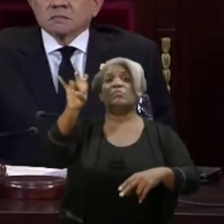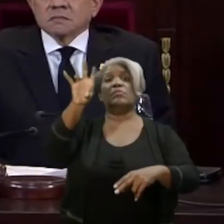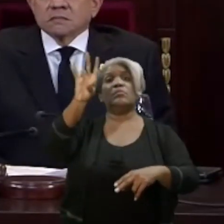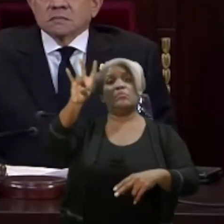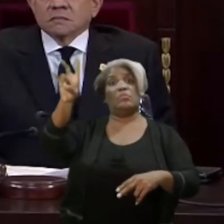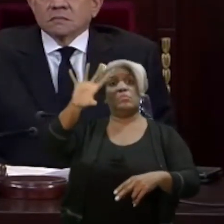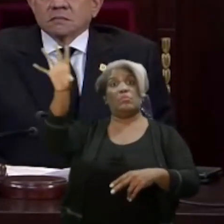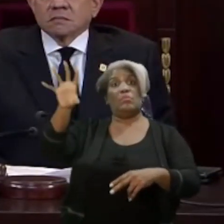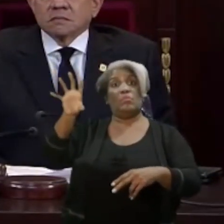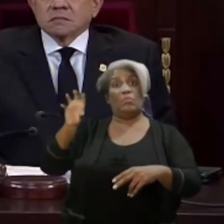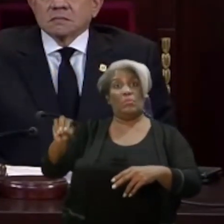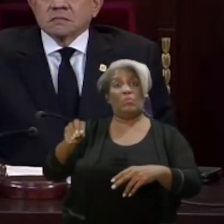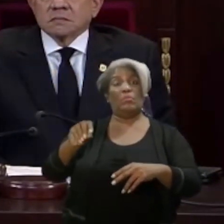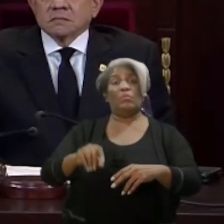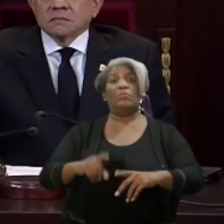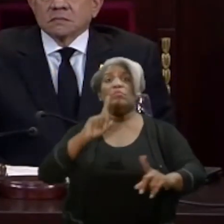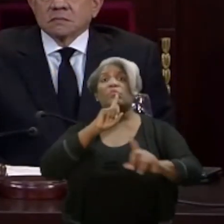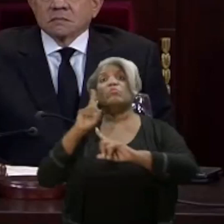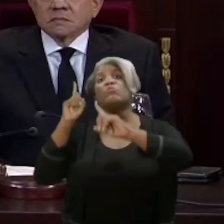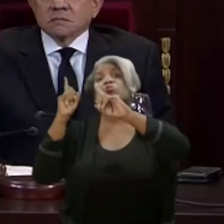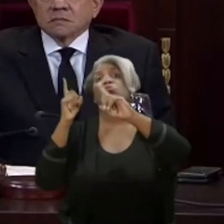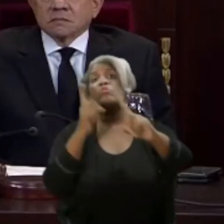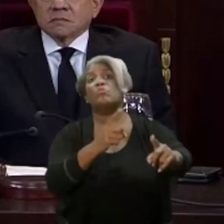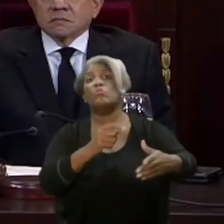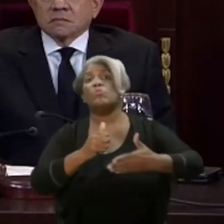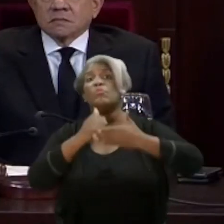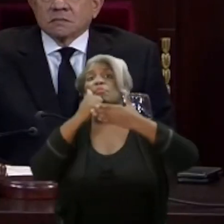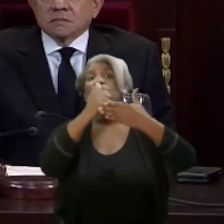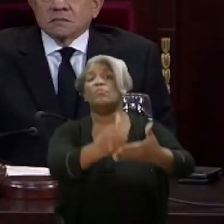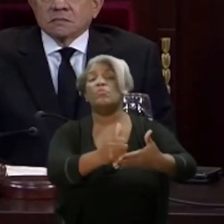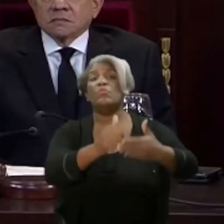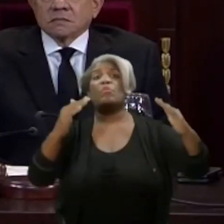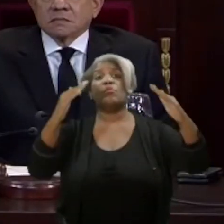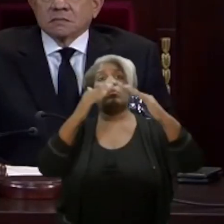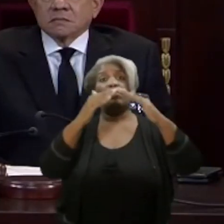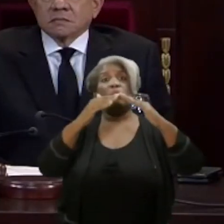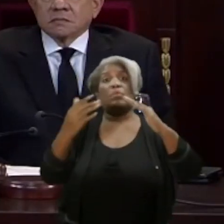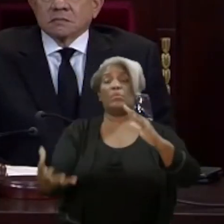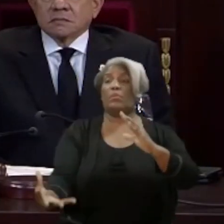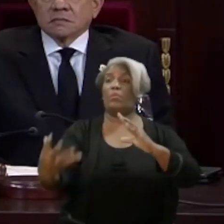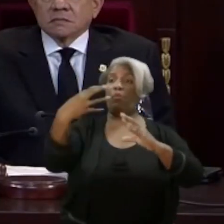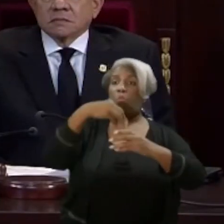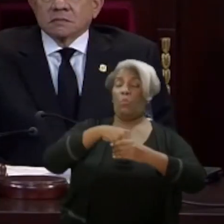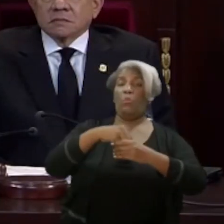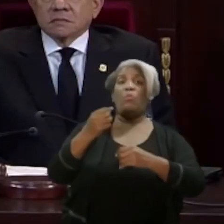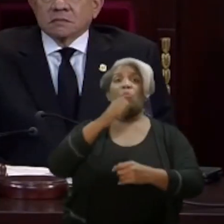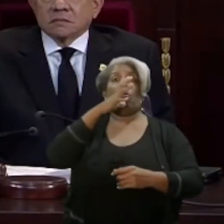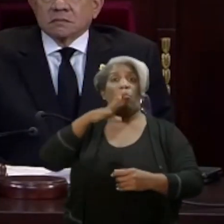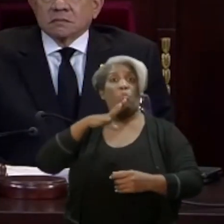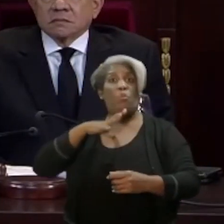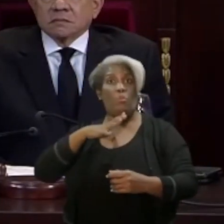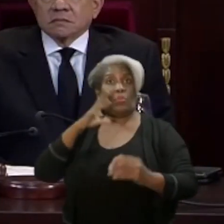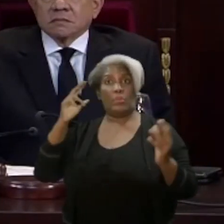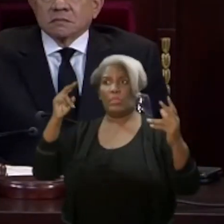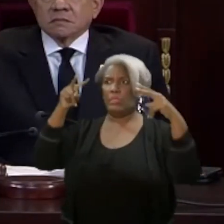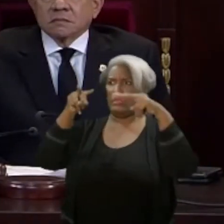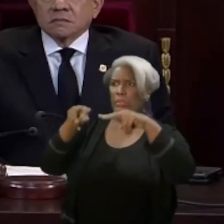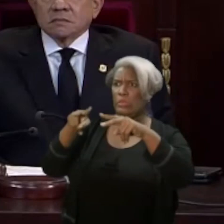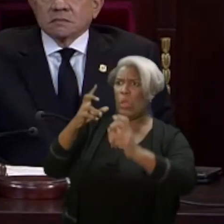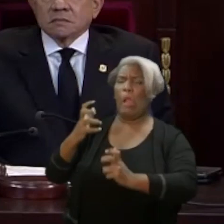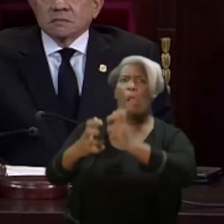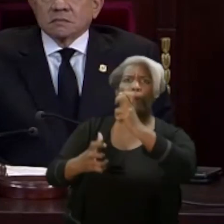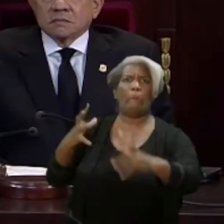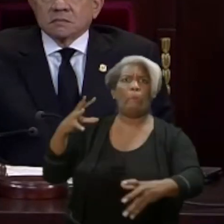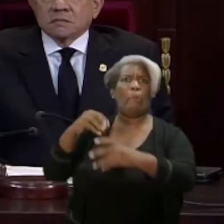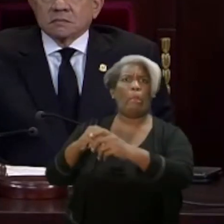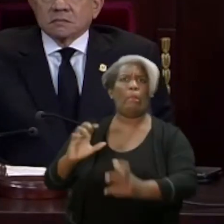767% la capacidad de respuesta con las nuevas casas de acogida y el Centro Nacional de Atención a la Violencia, que durante el año